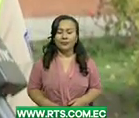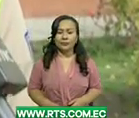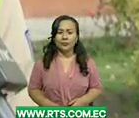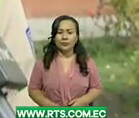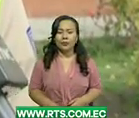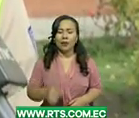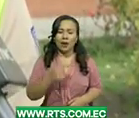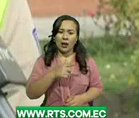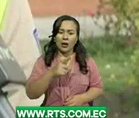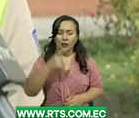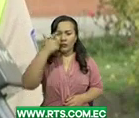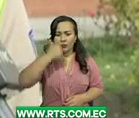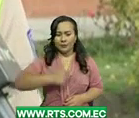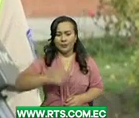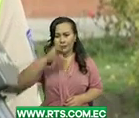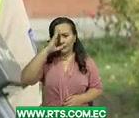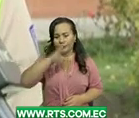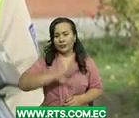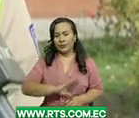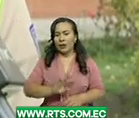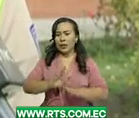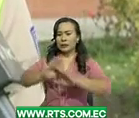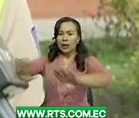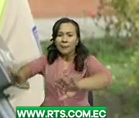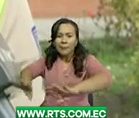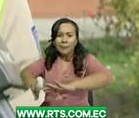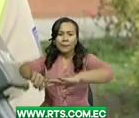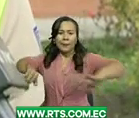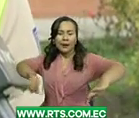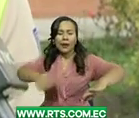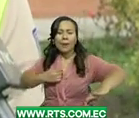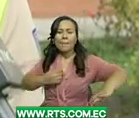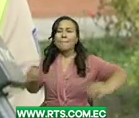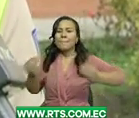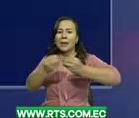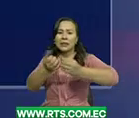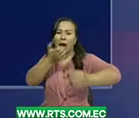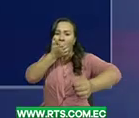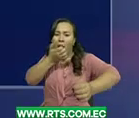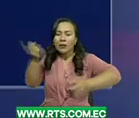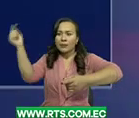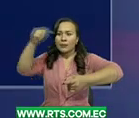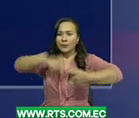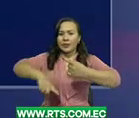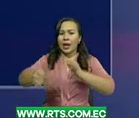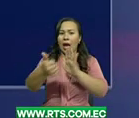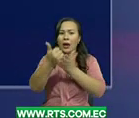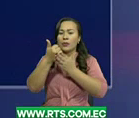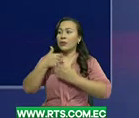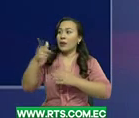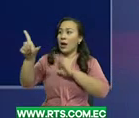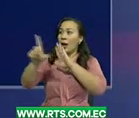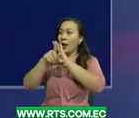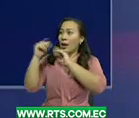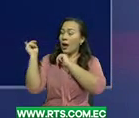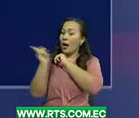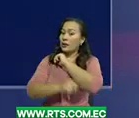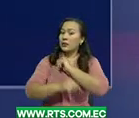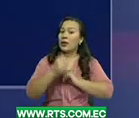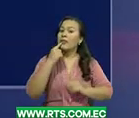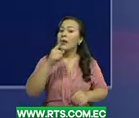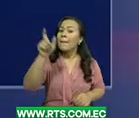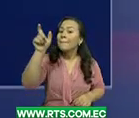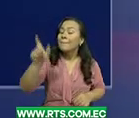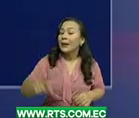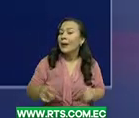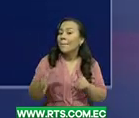entonces ellos hacen el uso progresivo de la fuerza y piden más apoyo policial. El Código Orgánico Integral Penal señala: la